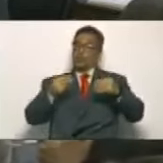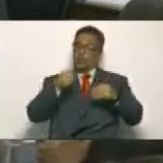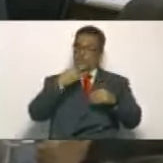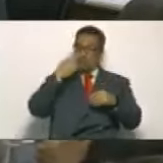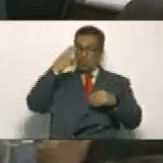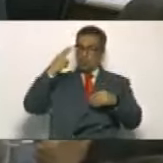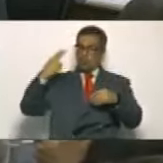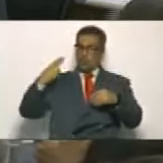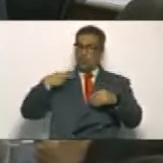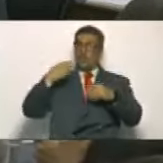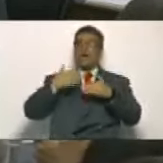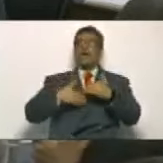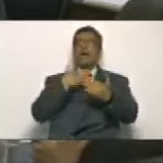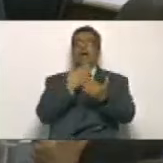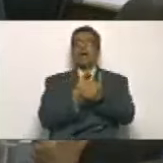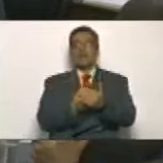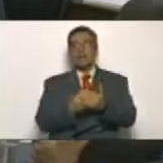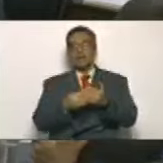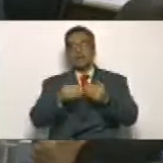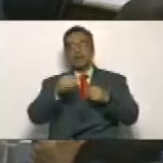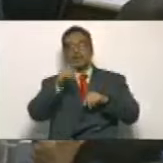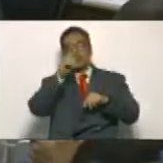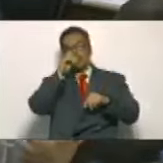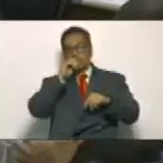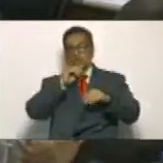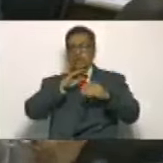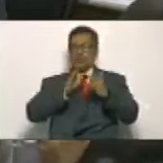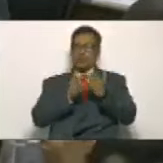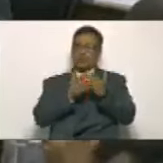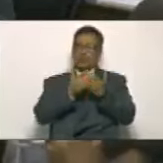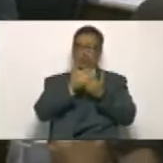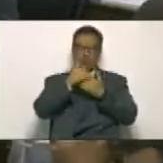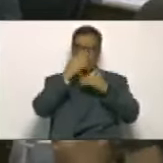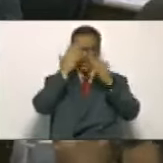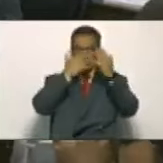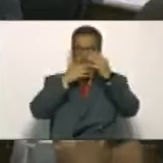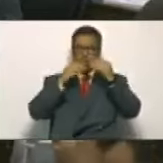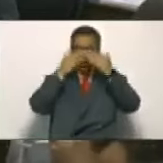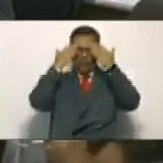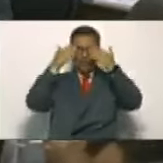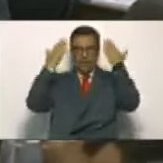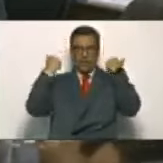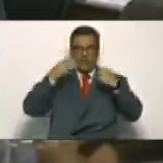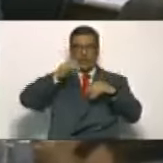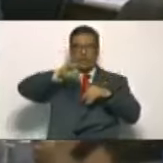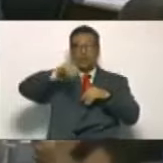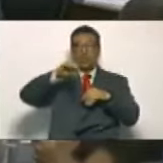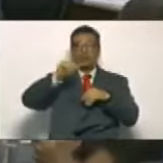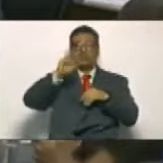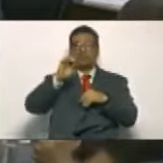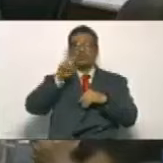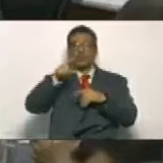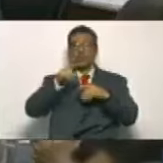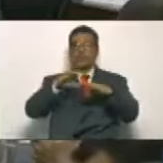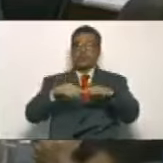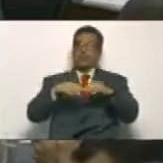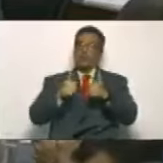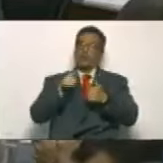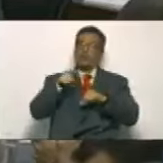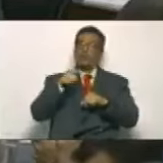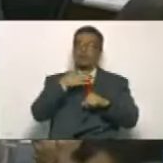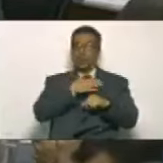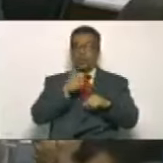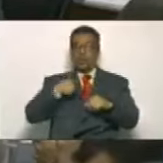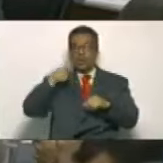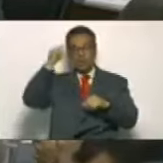prestigio hasta que en los años de la oscuridad, por ahí en el 20, las olvidaron. Fue José Rafael Pocaterra quien la rescató. Yo quiero